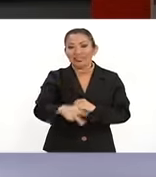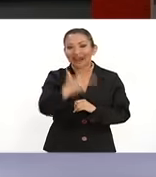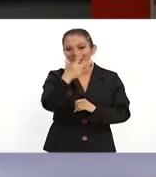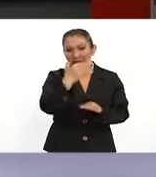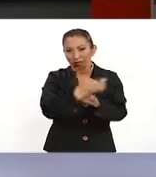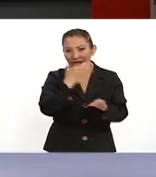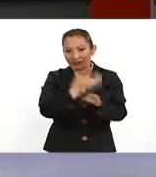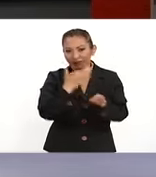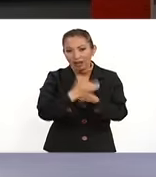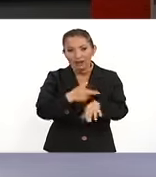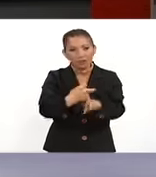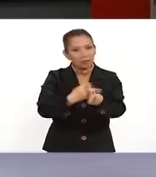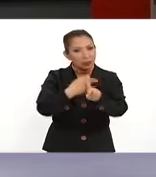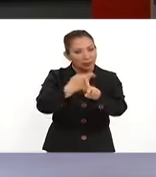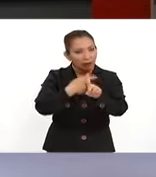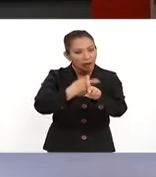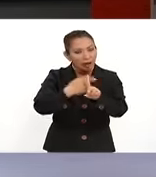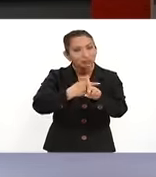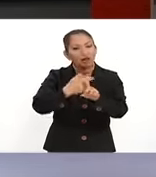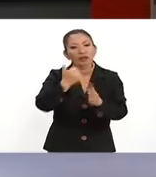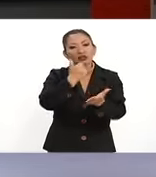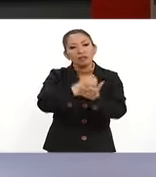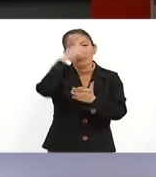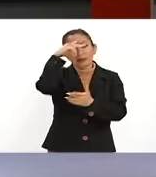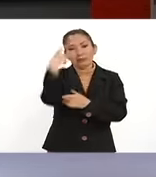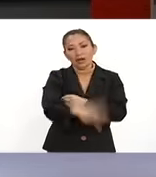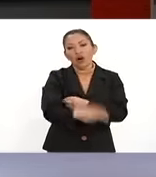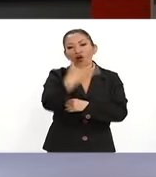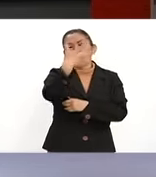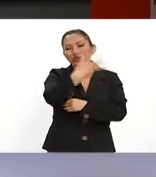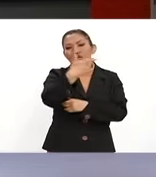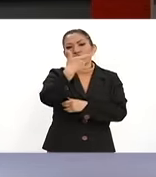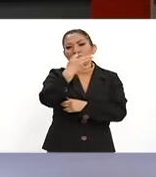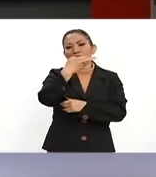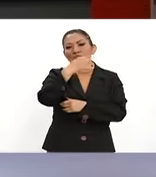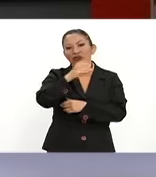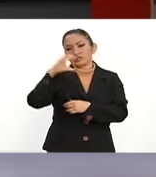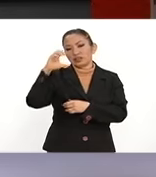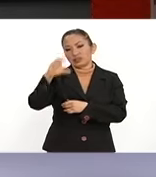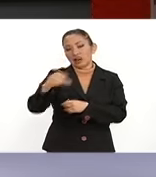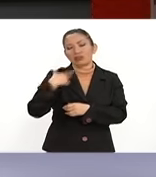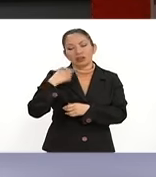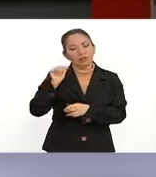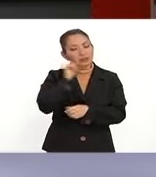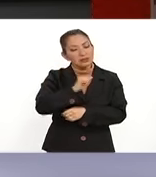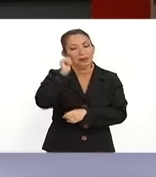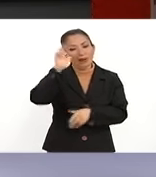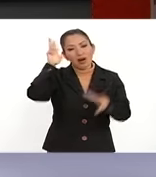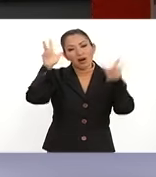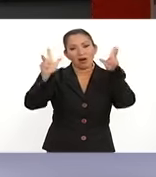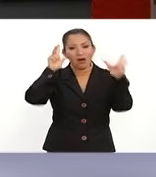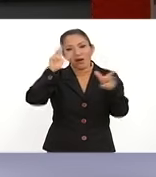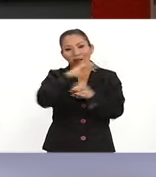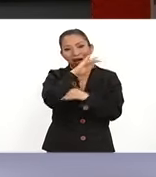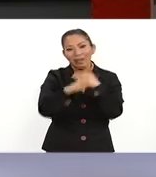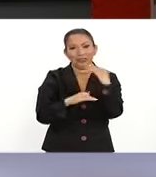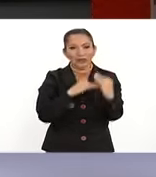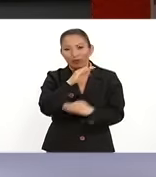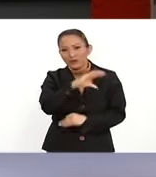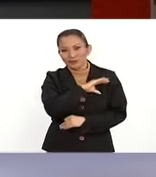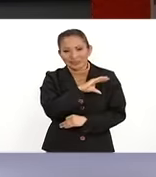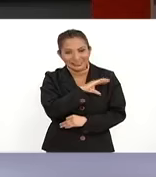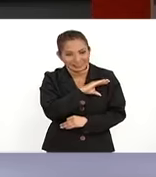este momento la temperatura en la Ciudad de México, 8 grados centígrados. Y desde aquí, como siempre, un saludo también muy afectuoso a